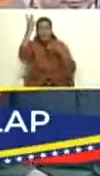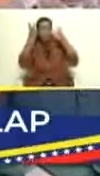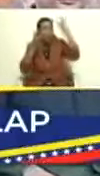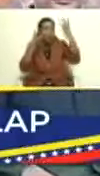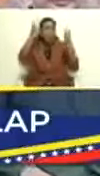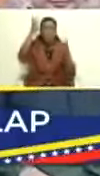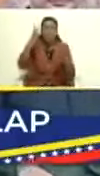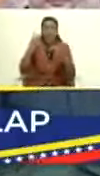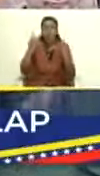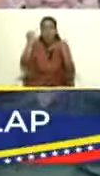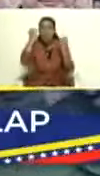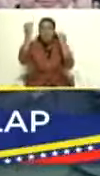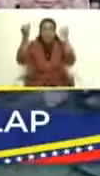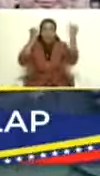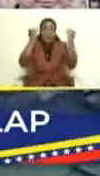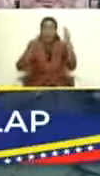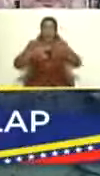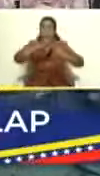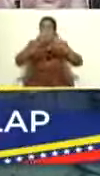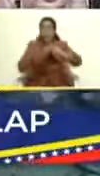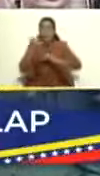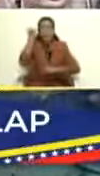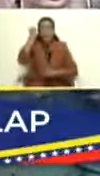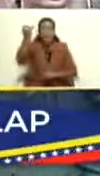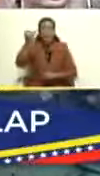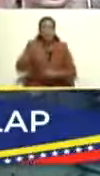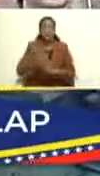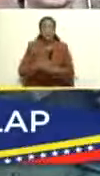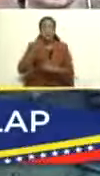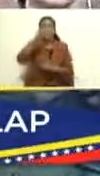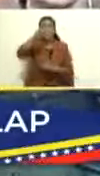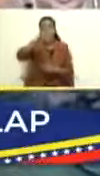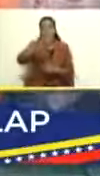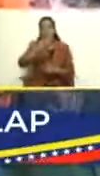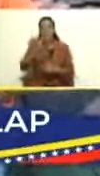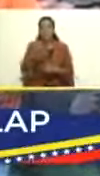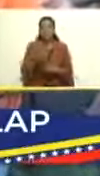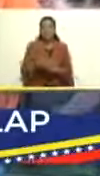darle un aplauso y un reconocimiento. Milady Núñez.